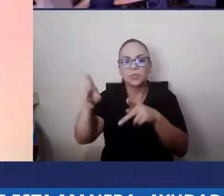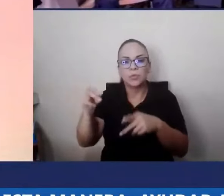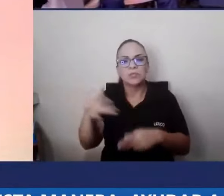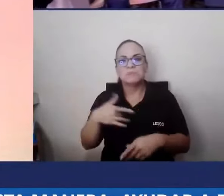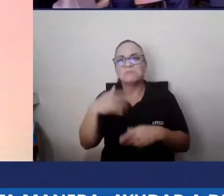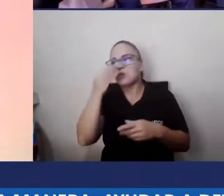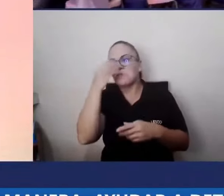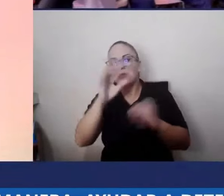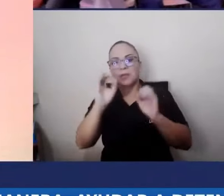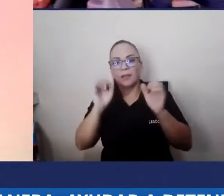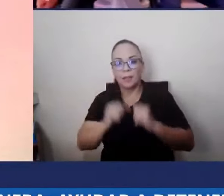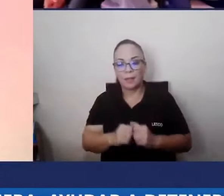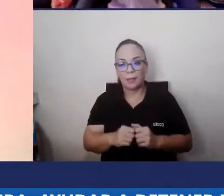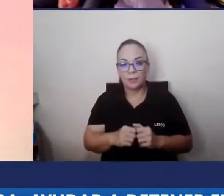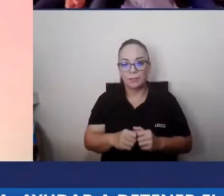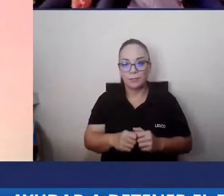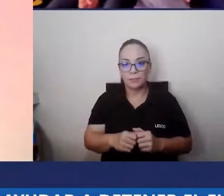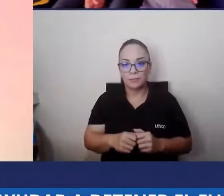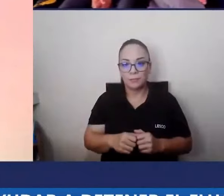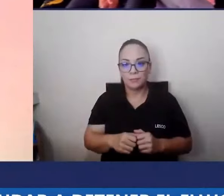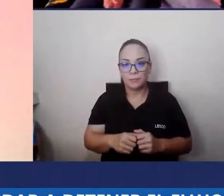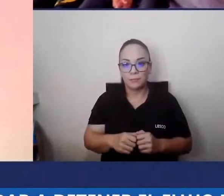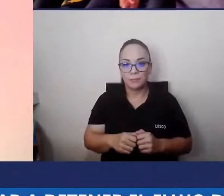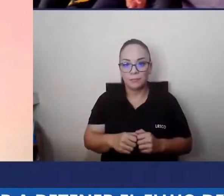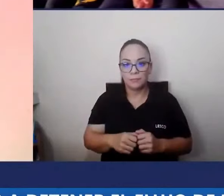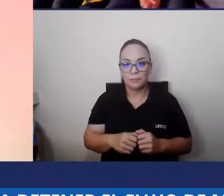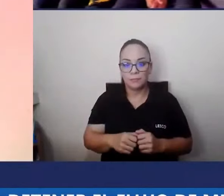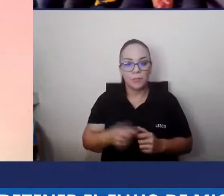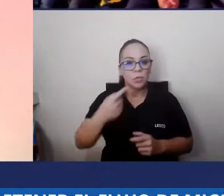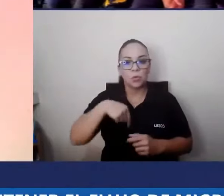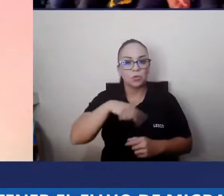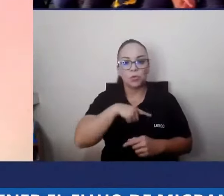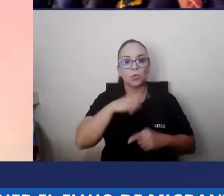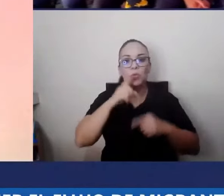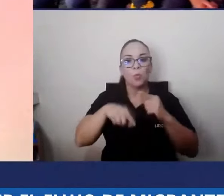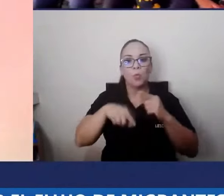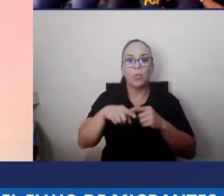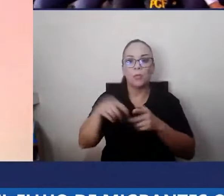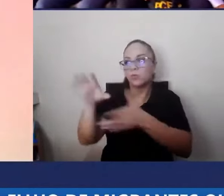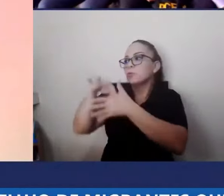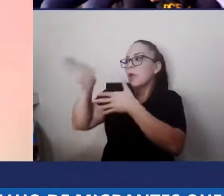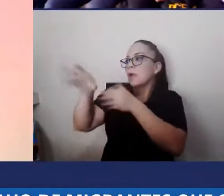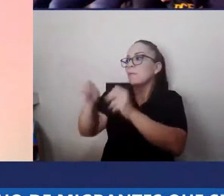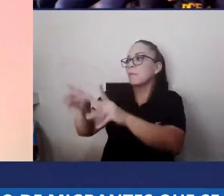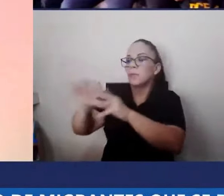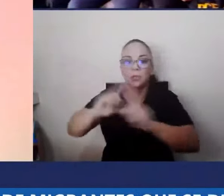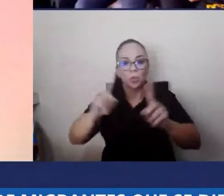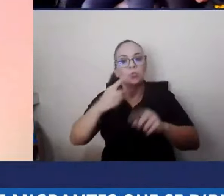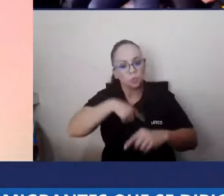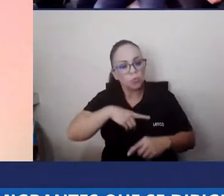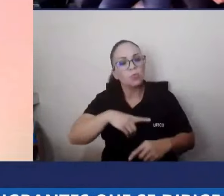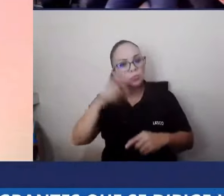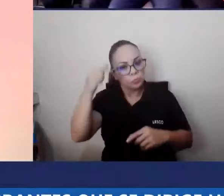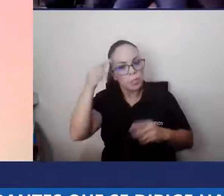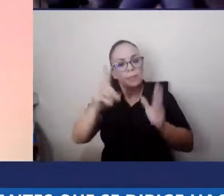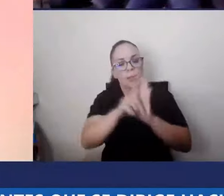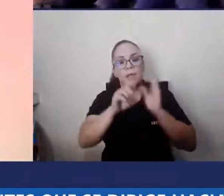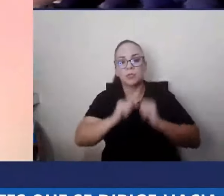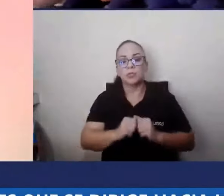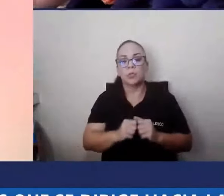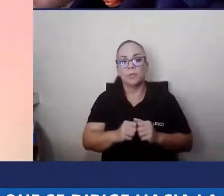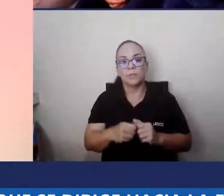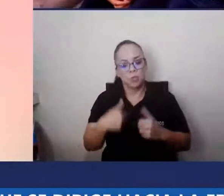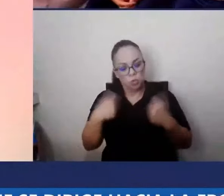Nosotros no podemos. Es nuestro Estado de Derecho. Y yo celebro que vivamos en un Estado de